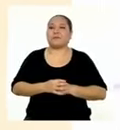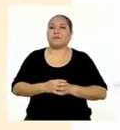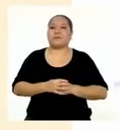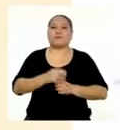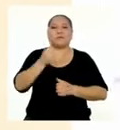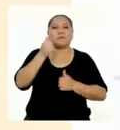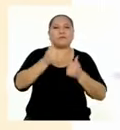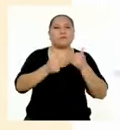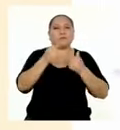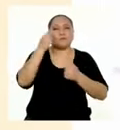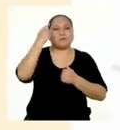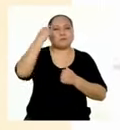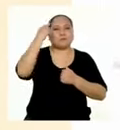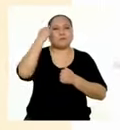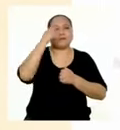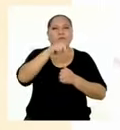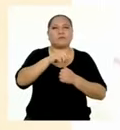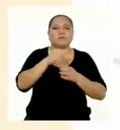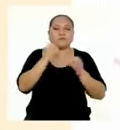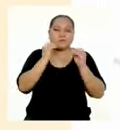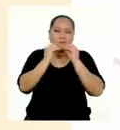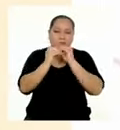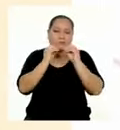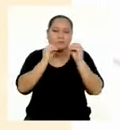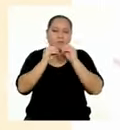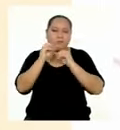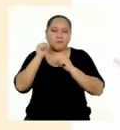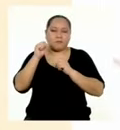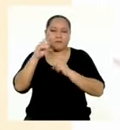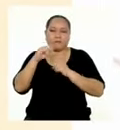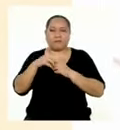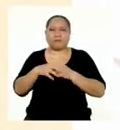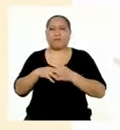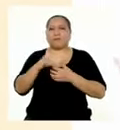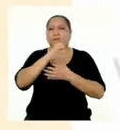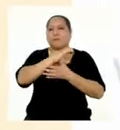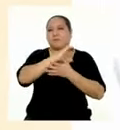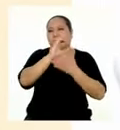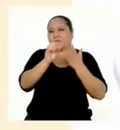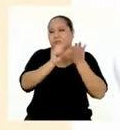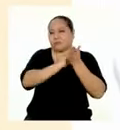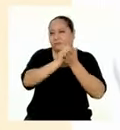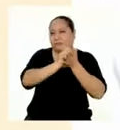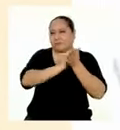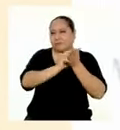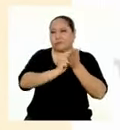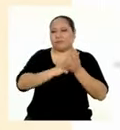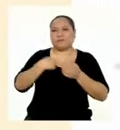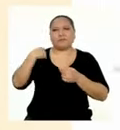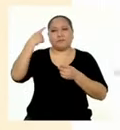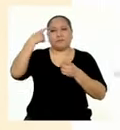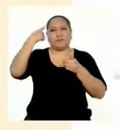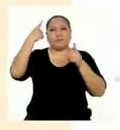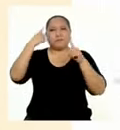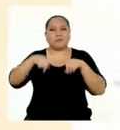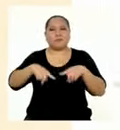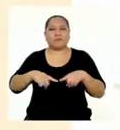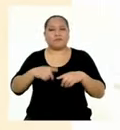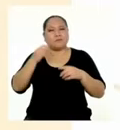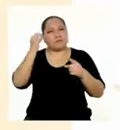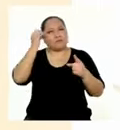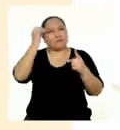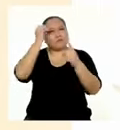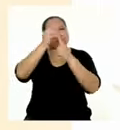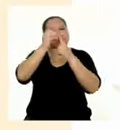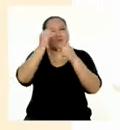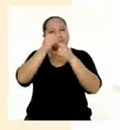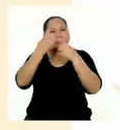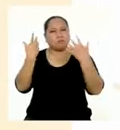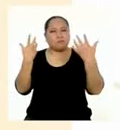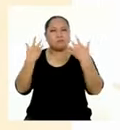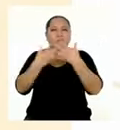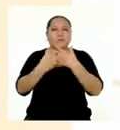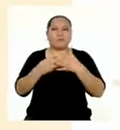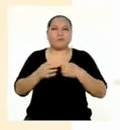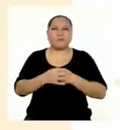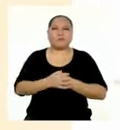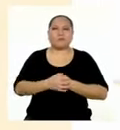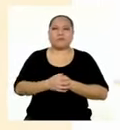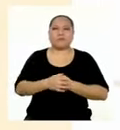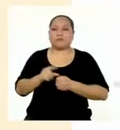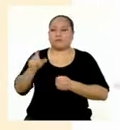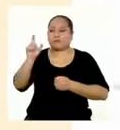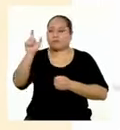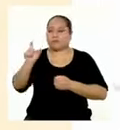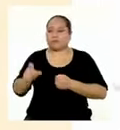¿Qué opinas de la adecuación y las propiedades textuales? Creo que el propósito está alineado, profesora.